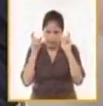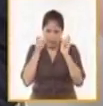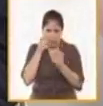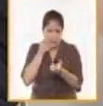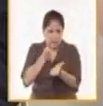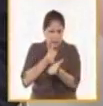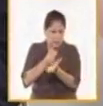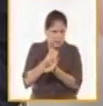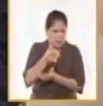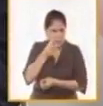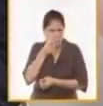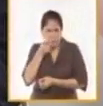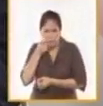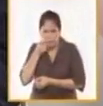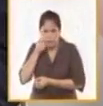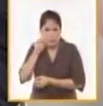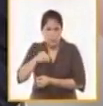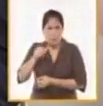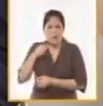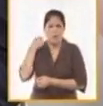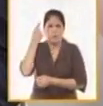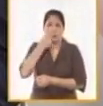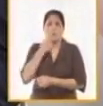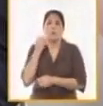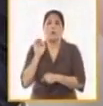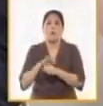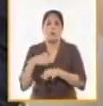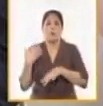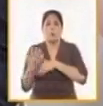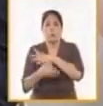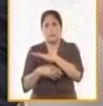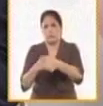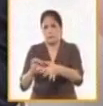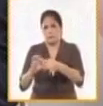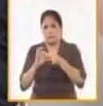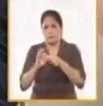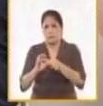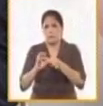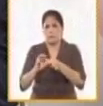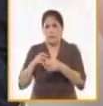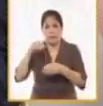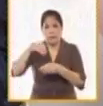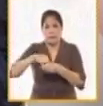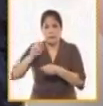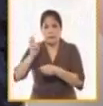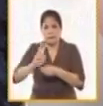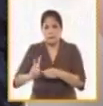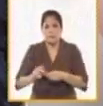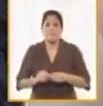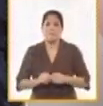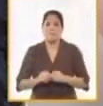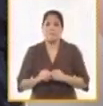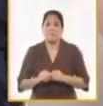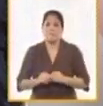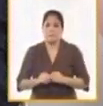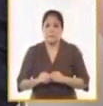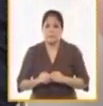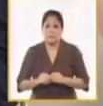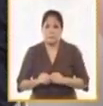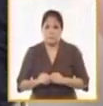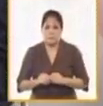acciones de aquellos que buscan la violencia política en Venezuela. Y